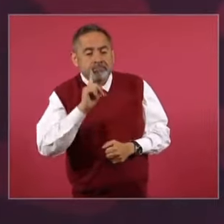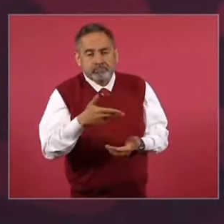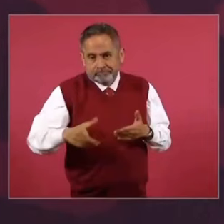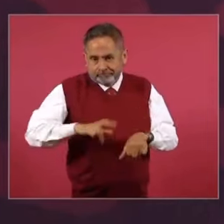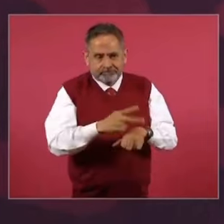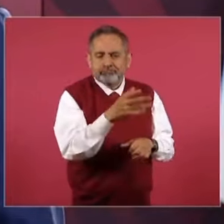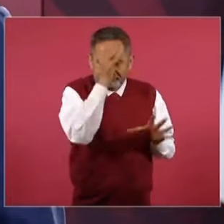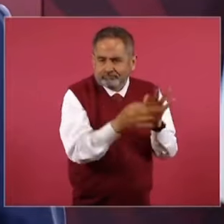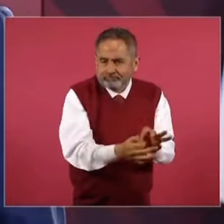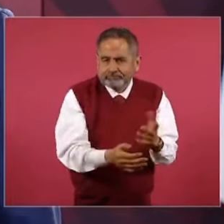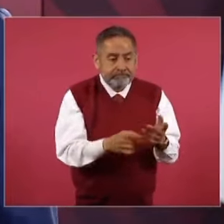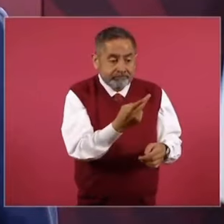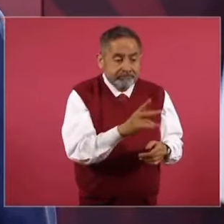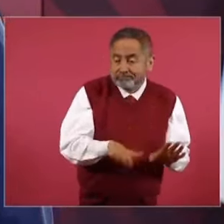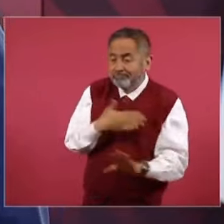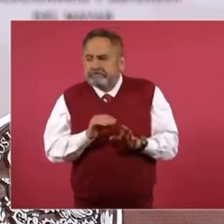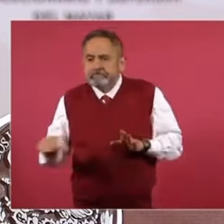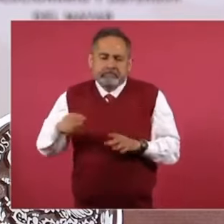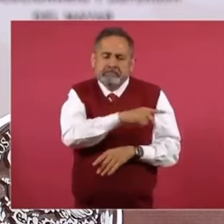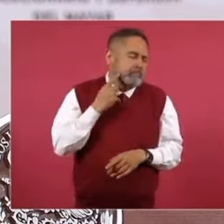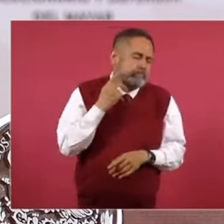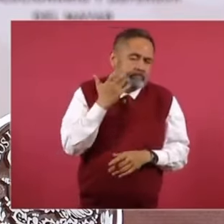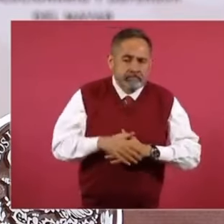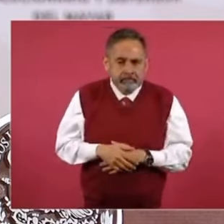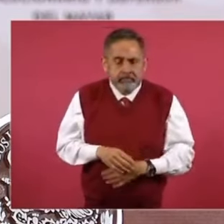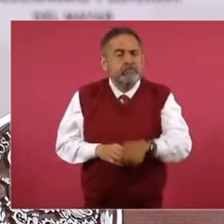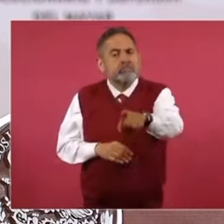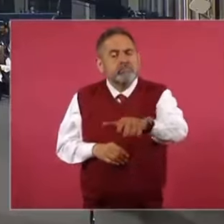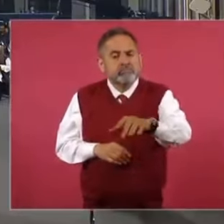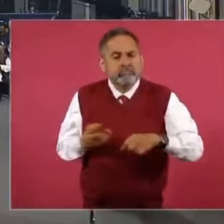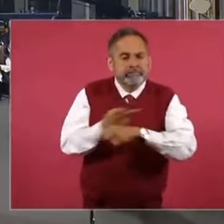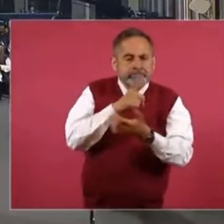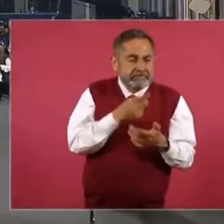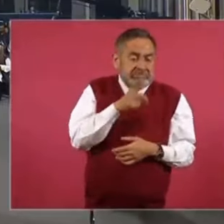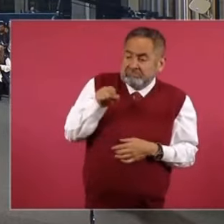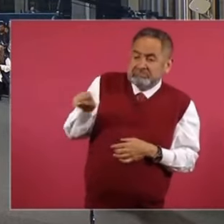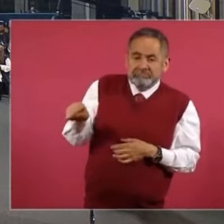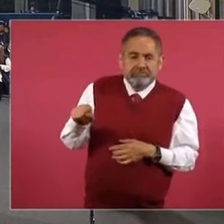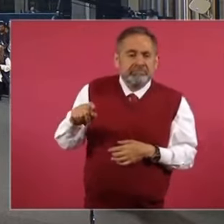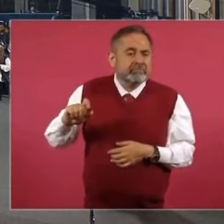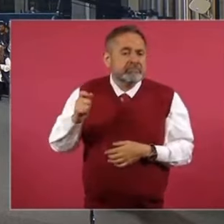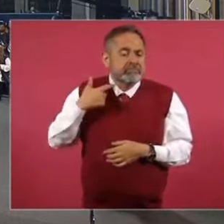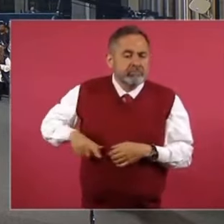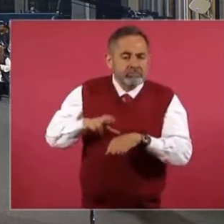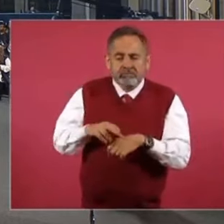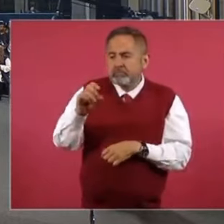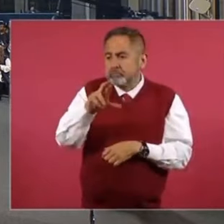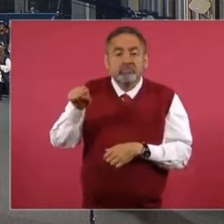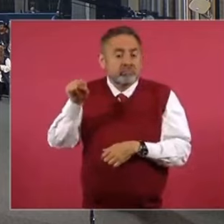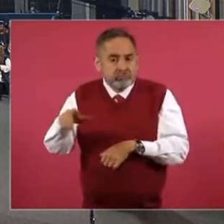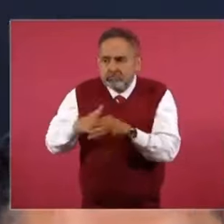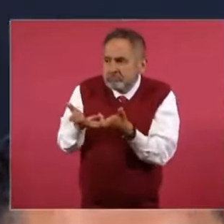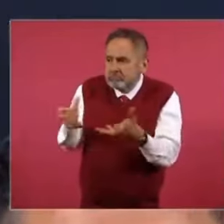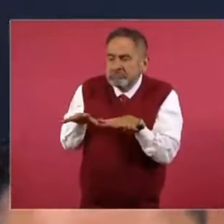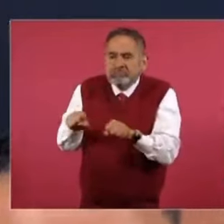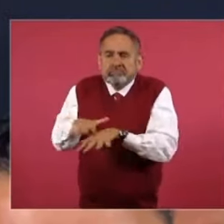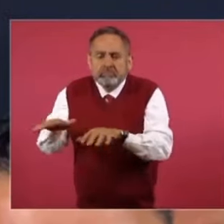acuerdo en contra de Corral. ¿Y algo sobre el aumento de las propiedades que ha tenido y que se le ha señalado también al exgobernador de Chihuahua? ¿A cuál de ellos? A Javier